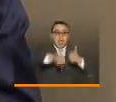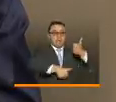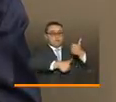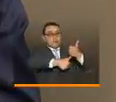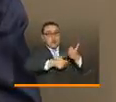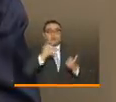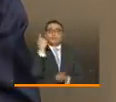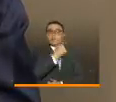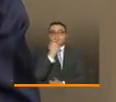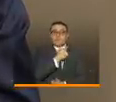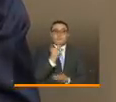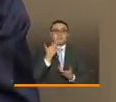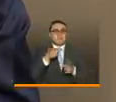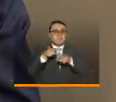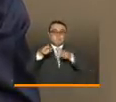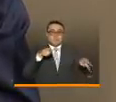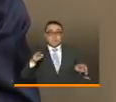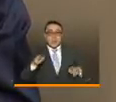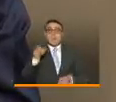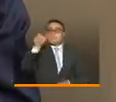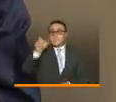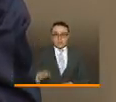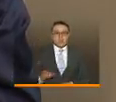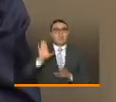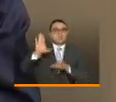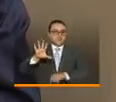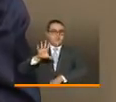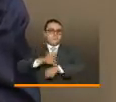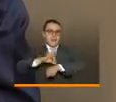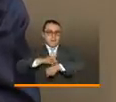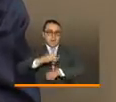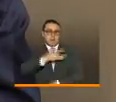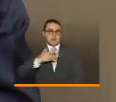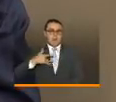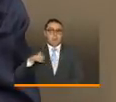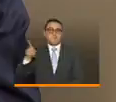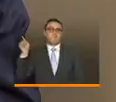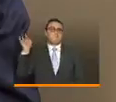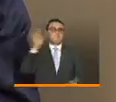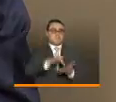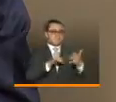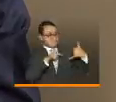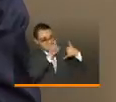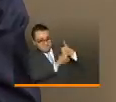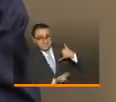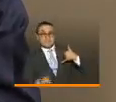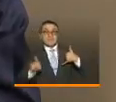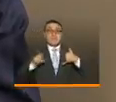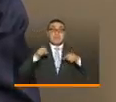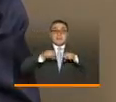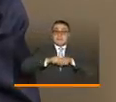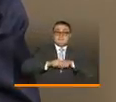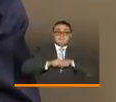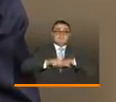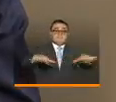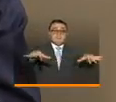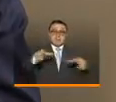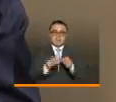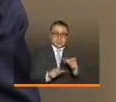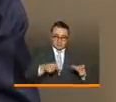odontólogo, en fin, hay un talento humano en salud. Entonces vamos a difundir en todo este talento